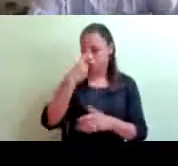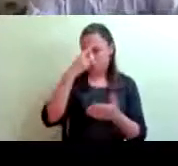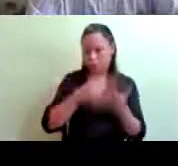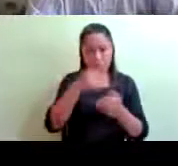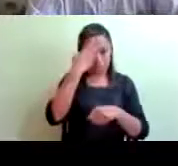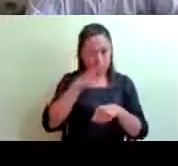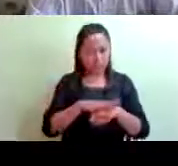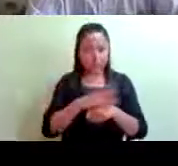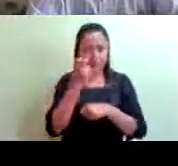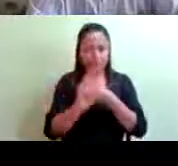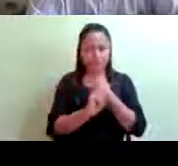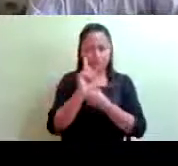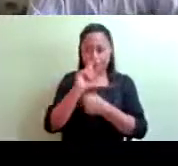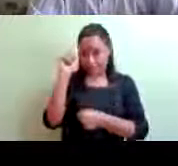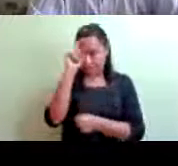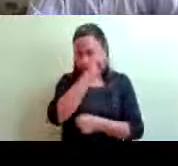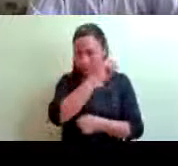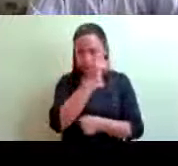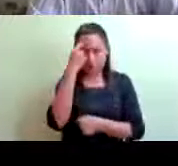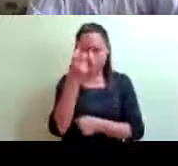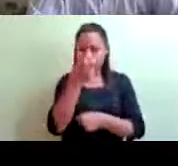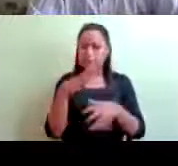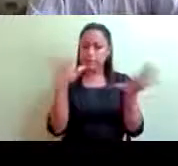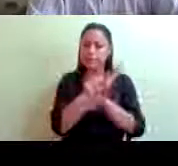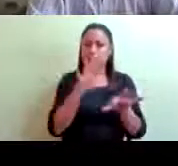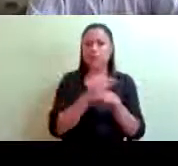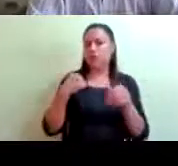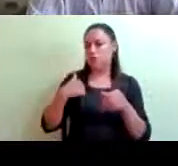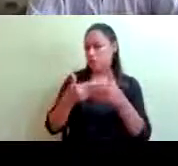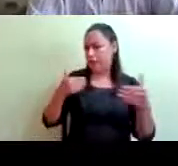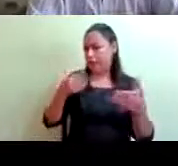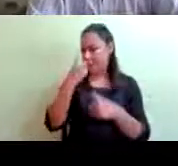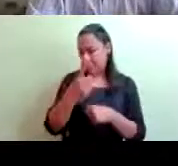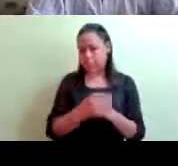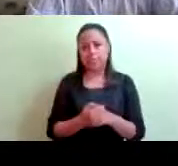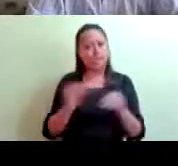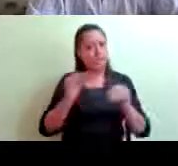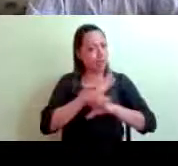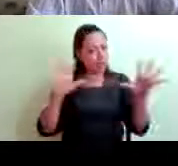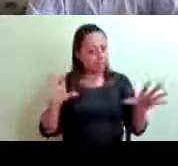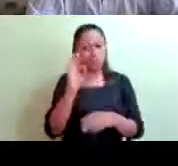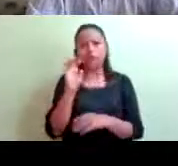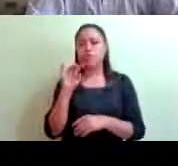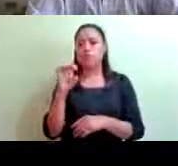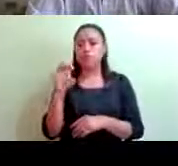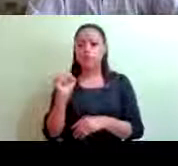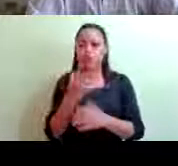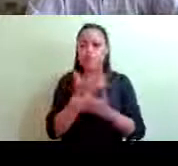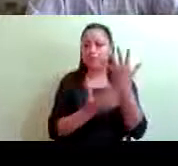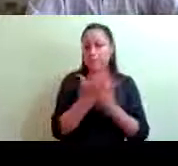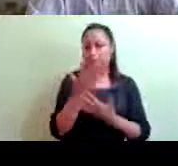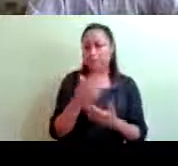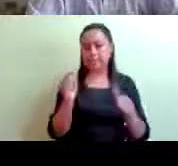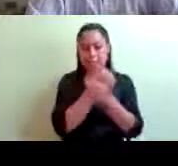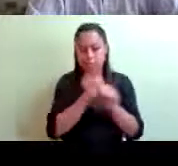para este tipo de procesos de reforma. Como dije anteriormente, claridad de funciones, generación de autonomía de los